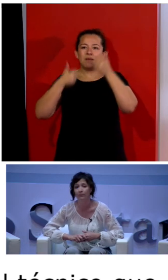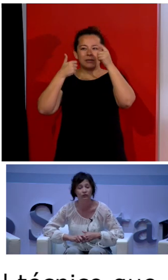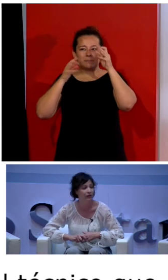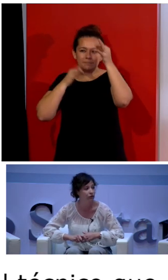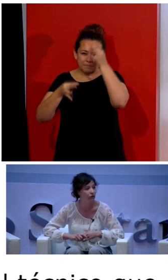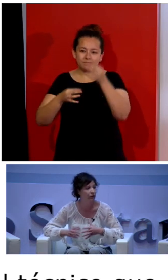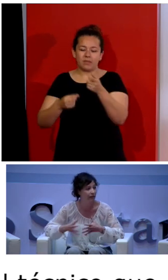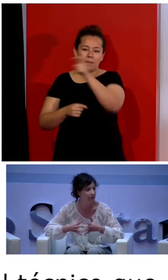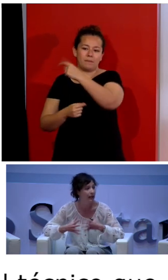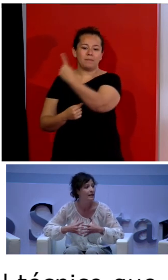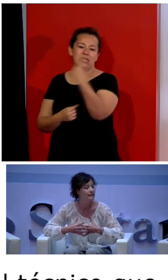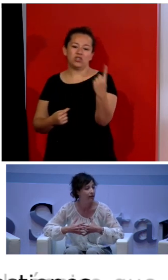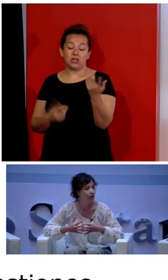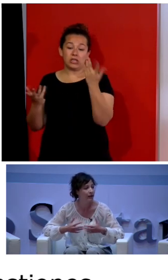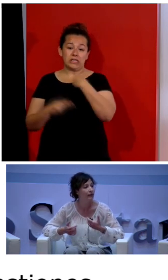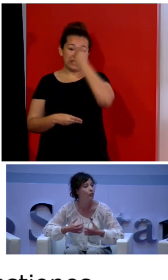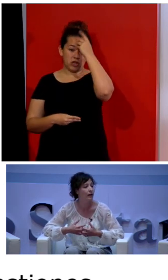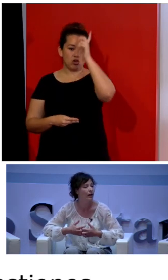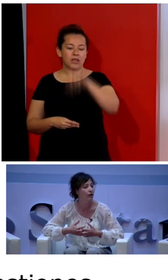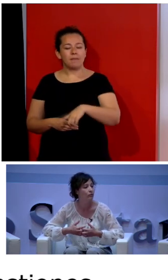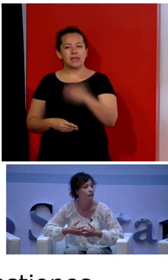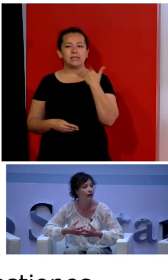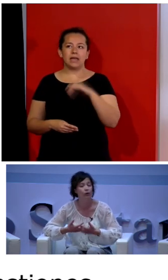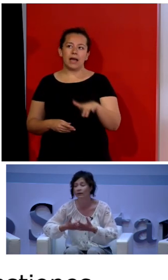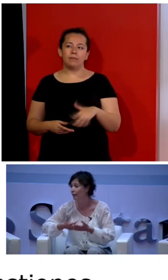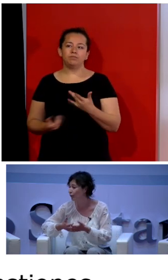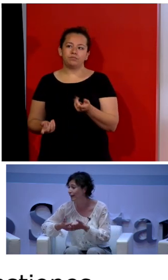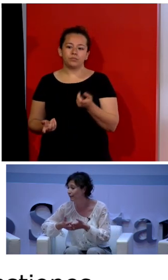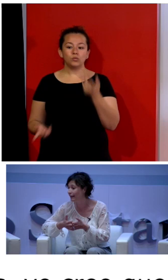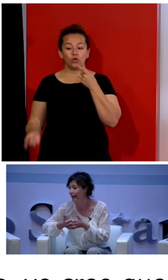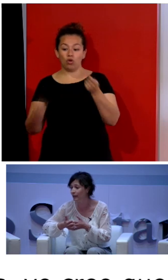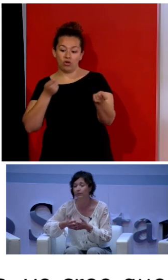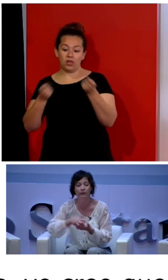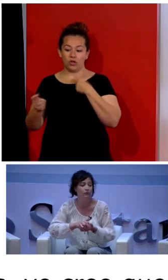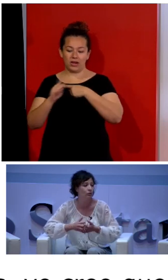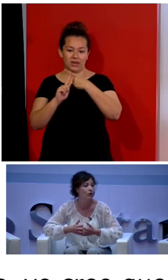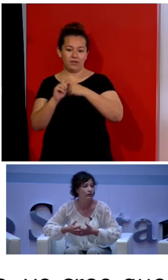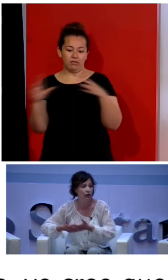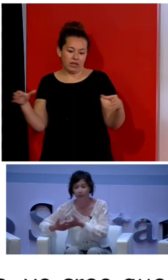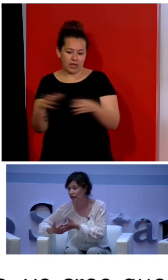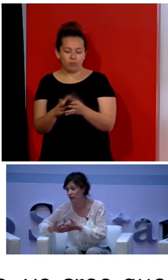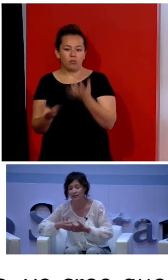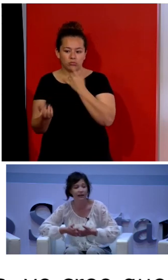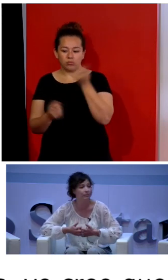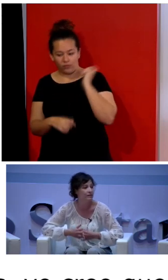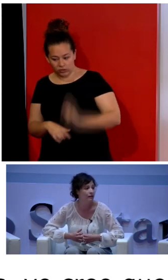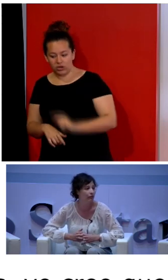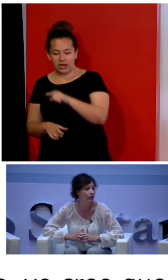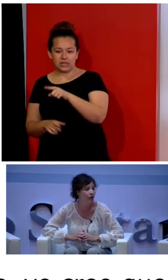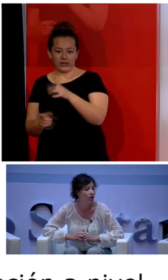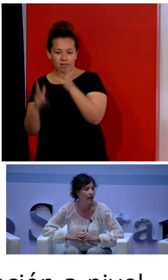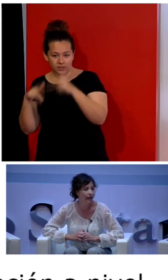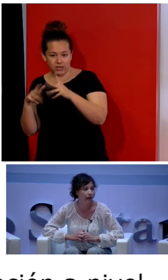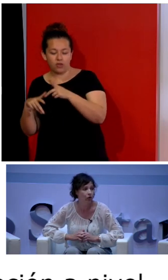cada persona. Entonces yo creo que también se ha dado ahí una coordinación a nivel de equipo, tanto de los profesionales de la